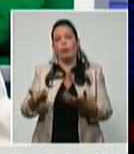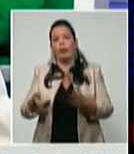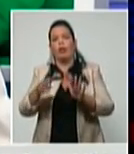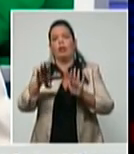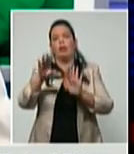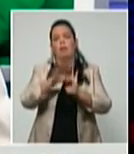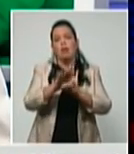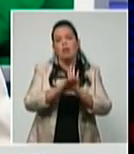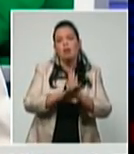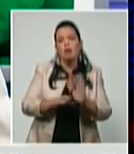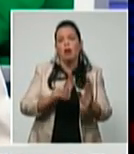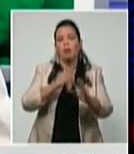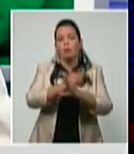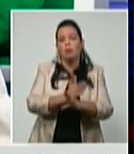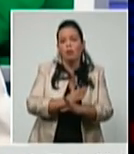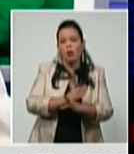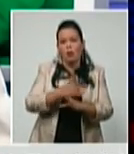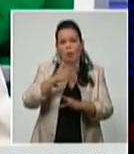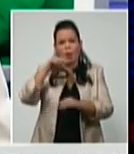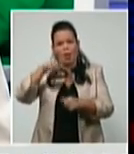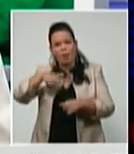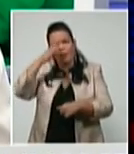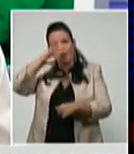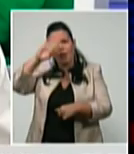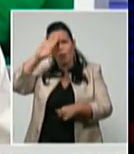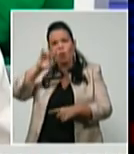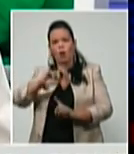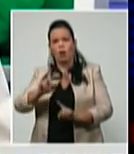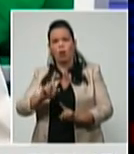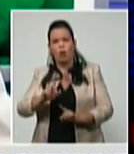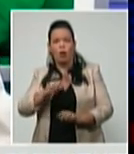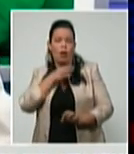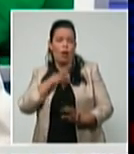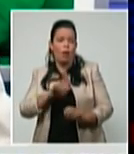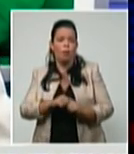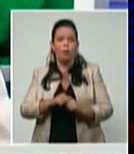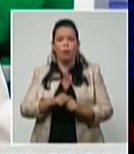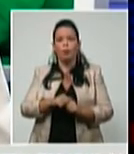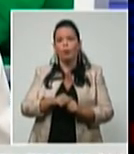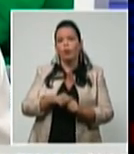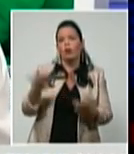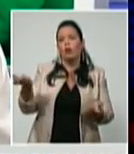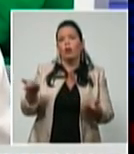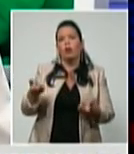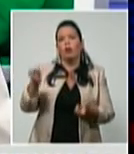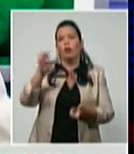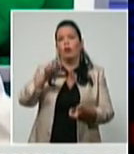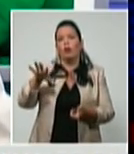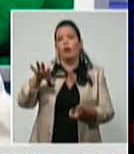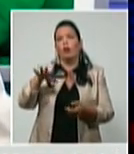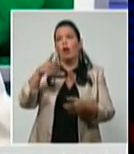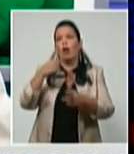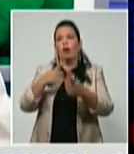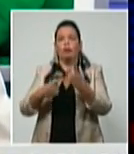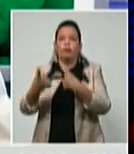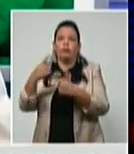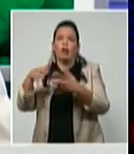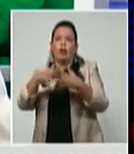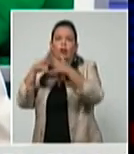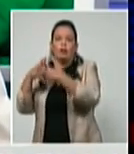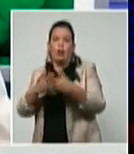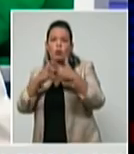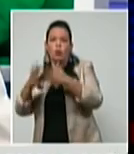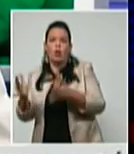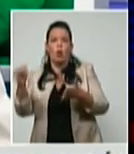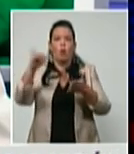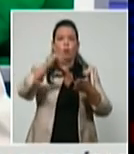Cuba, sino que cogen un avión, van para Panamá, de uno de estos países, en Panamá cogen otro avión y vienen